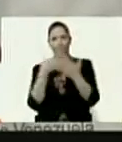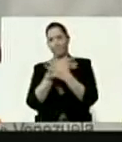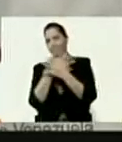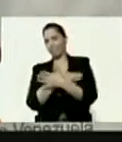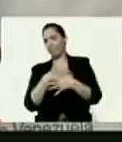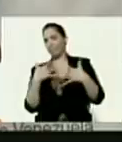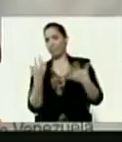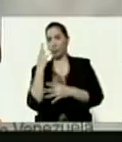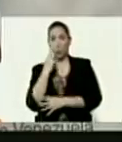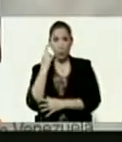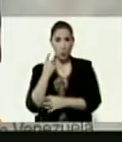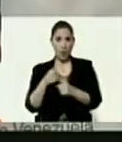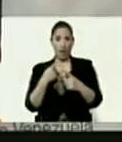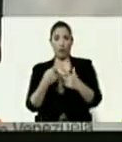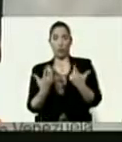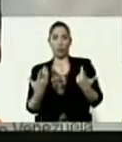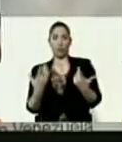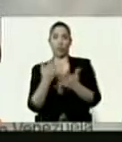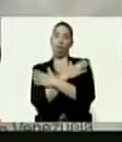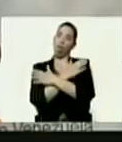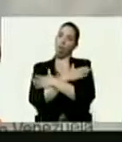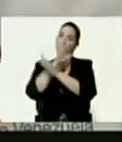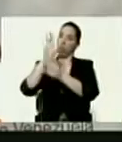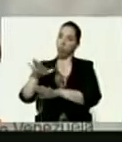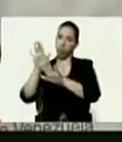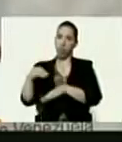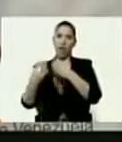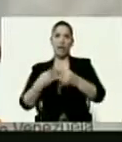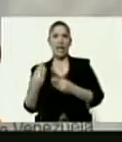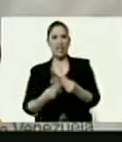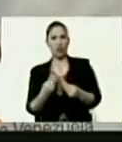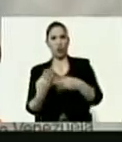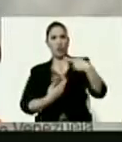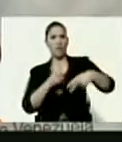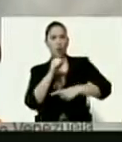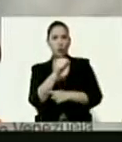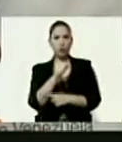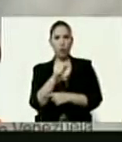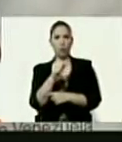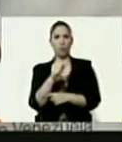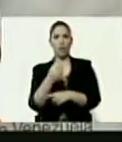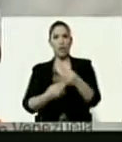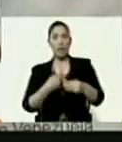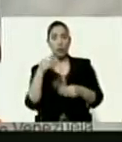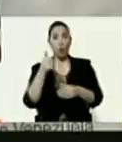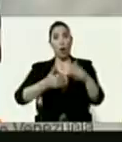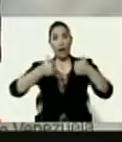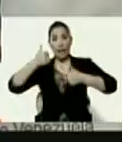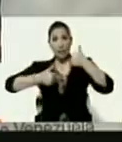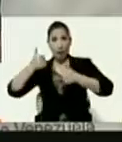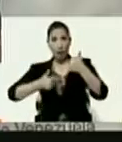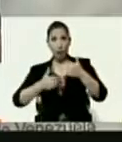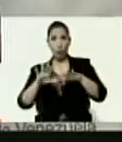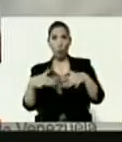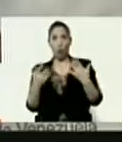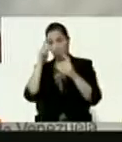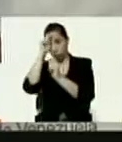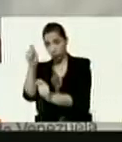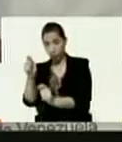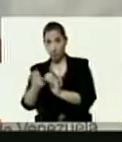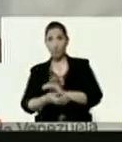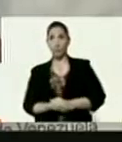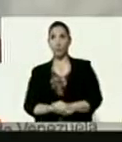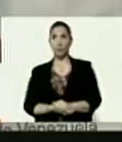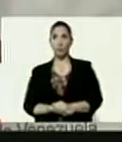en Uruguay y saludamos y felicitamos. ¿Qué hizo la izquierda continental? ¿Qué hizo el candidato de la izquierda, el señor Daniel Martínez? Reconoció